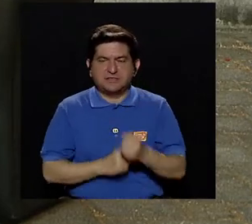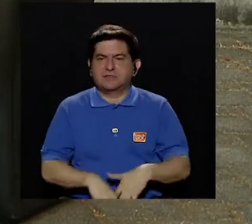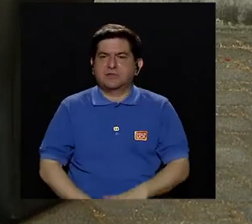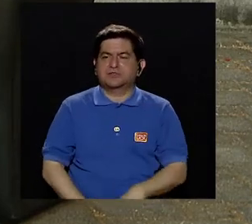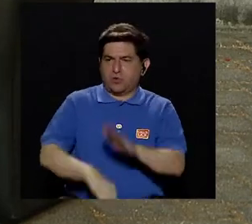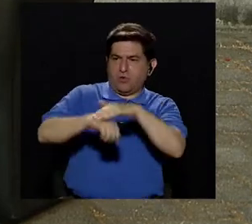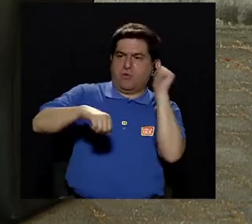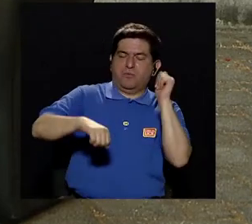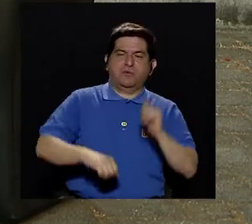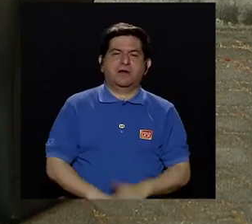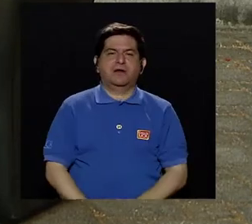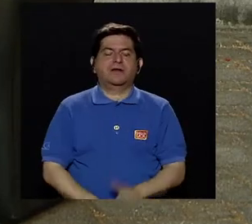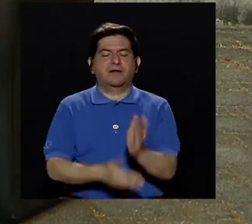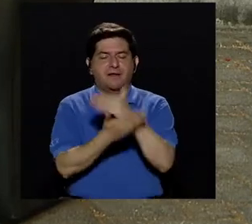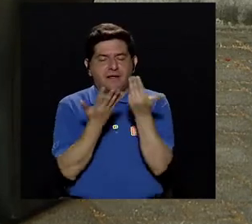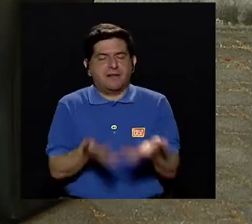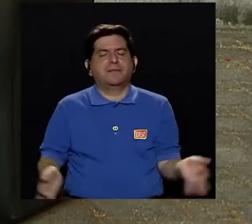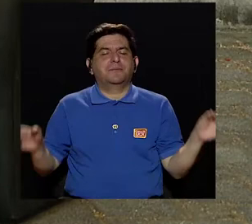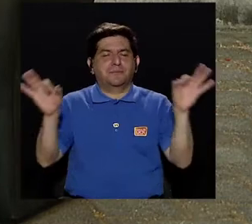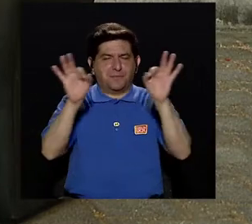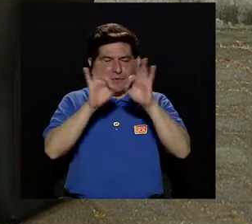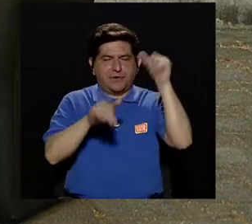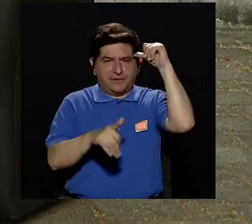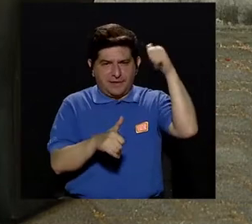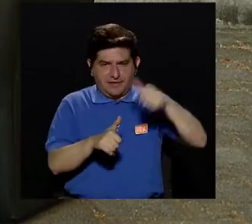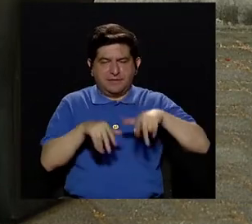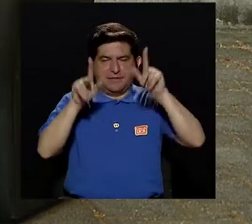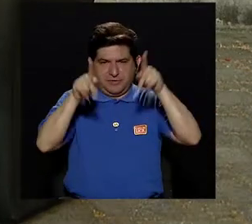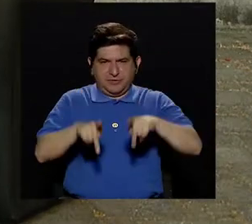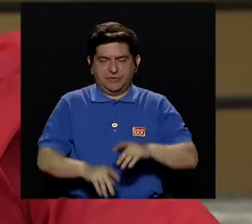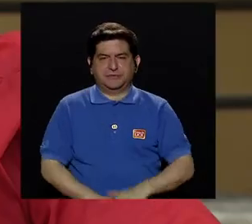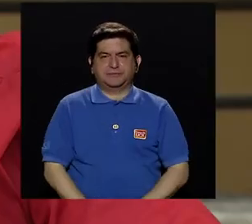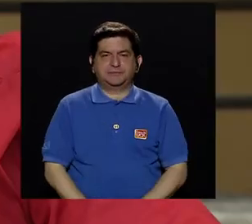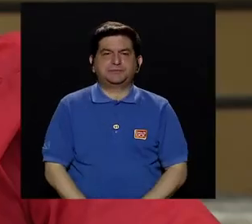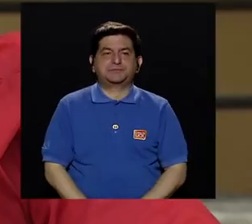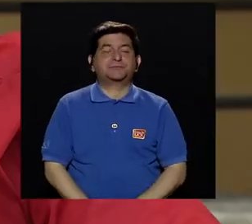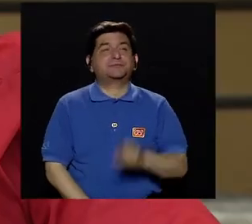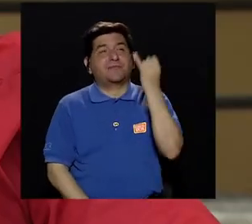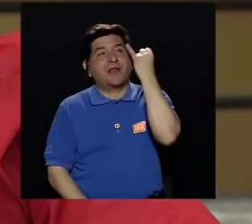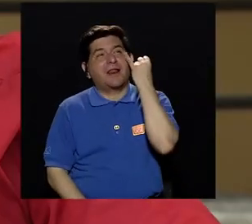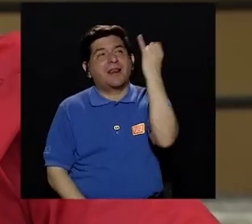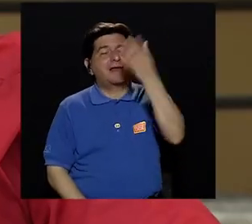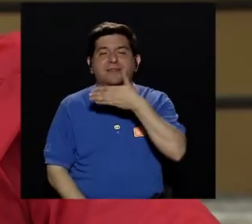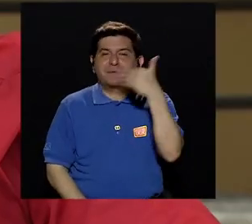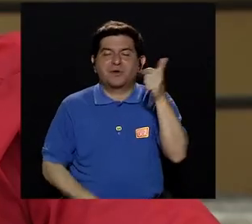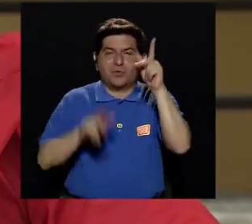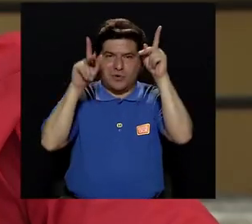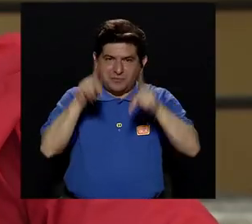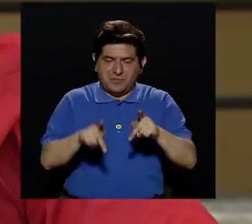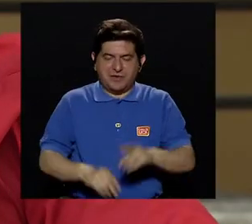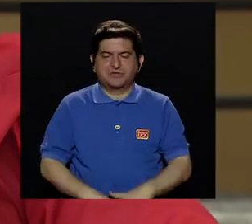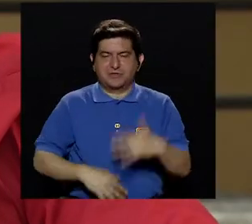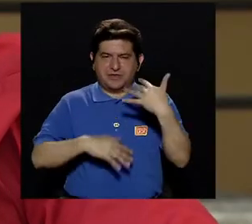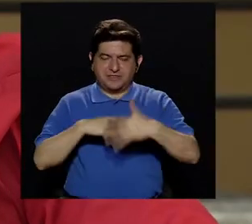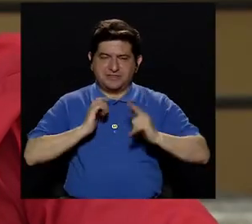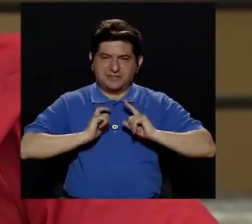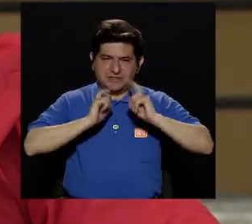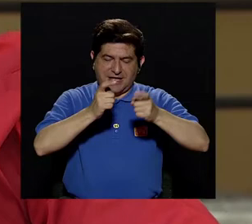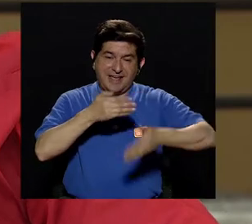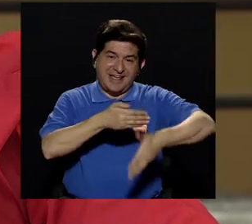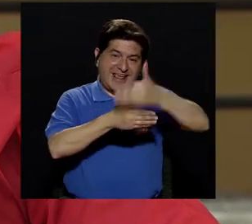se le convoque. Sí, en ese punto hay algo muy, muy importante que hay que recordarle a la gente, y es que idealmente las personas deberían donar